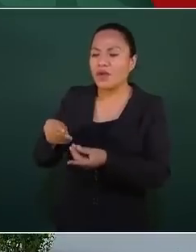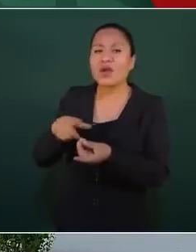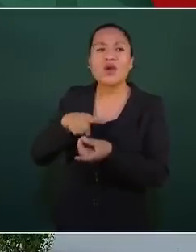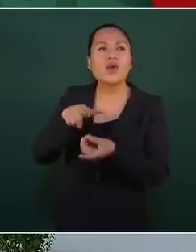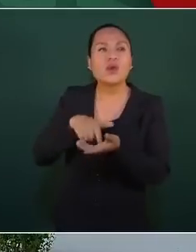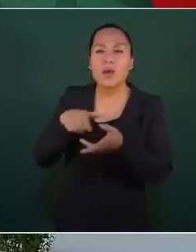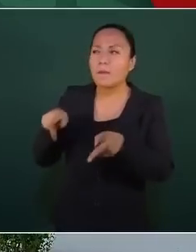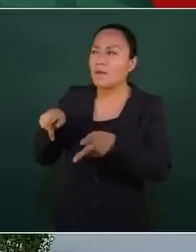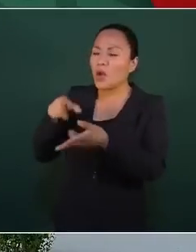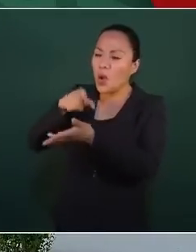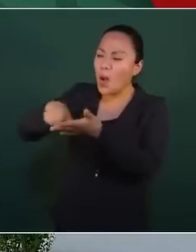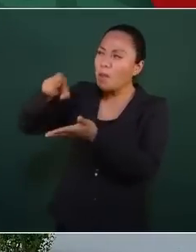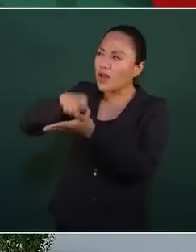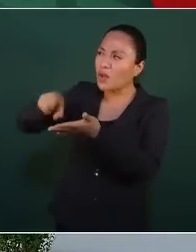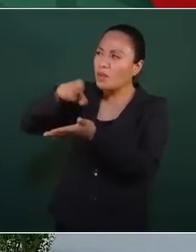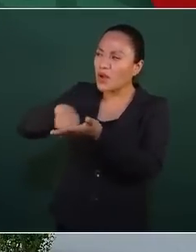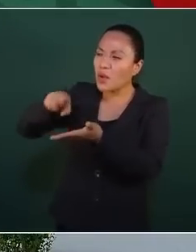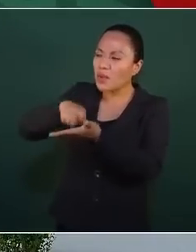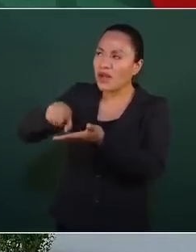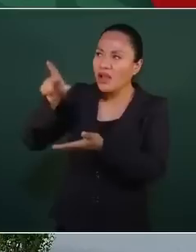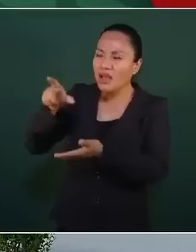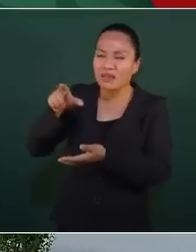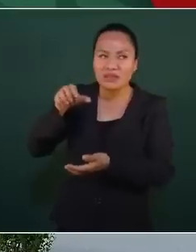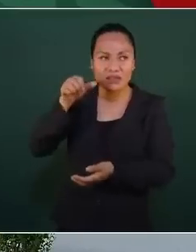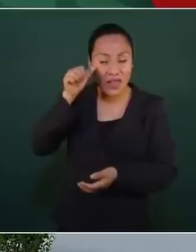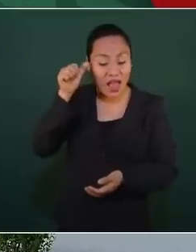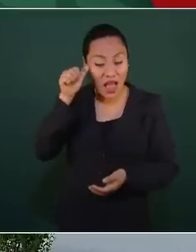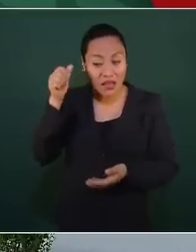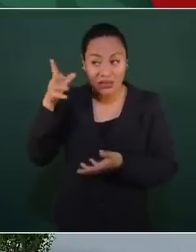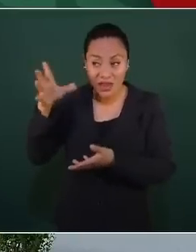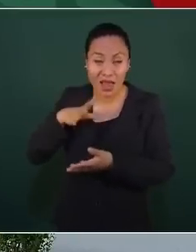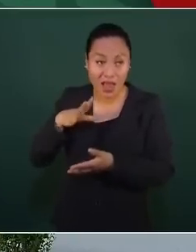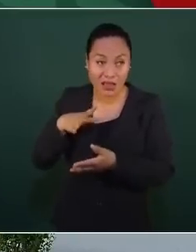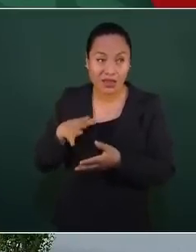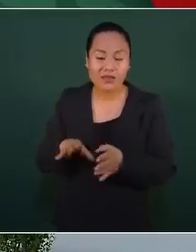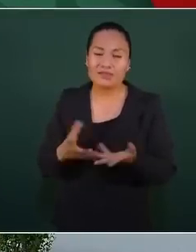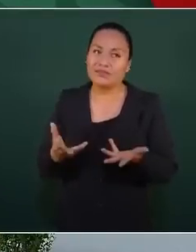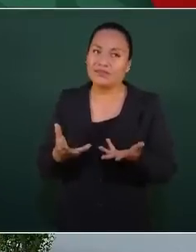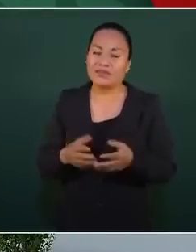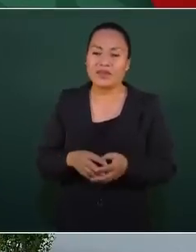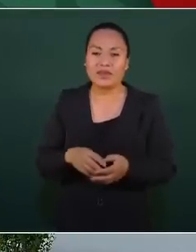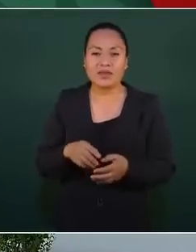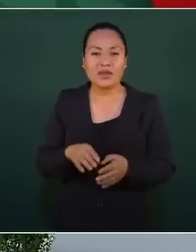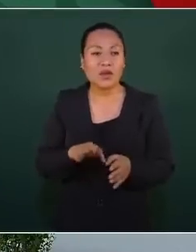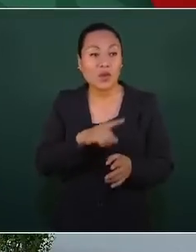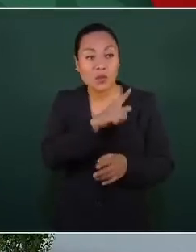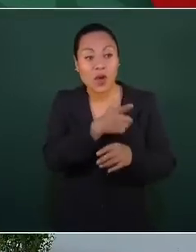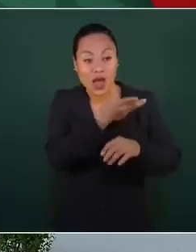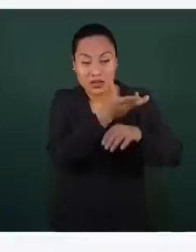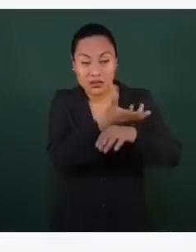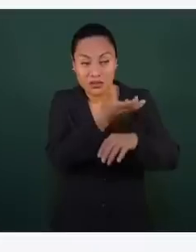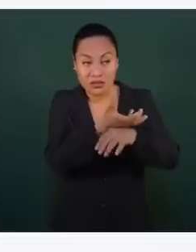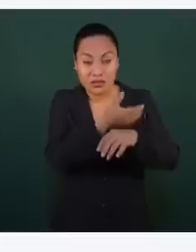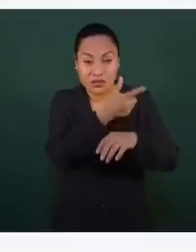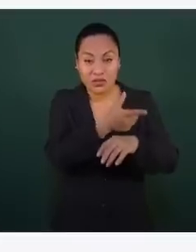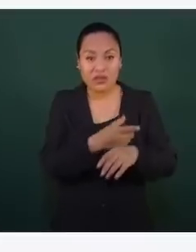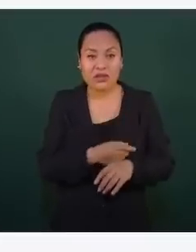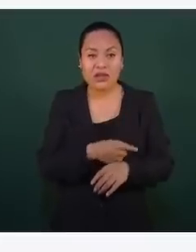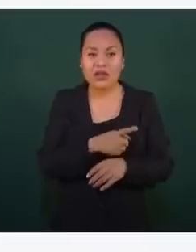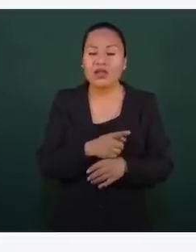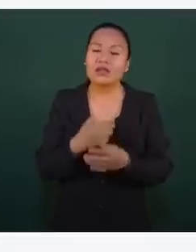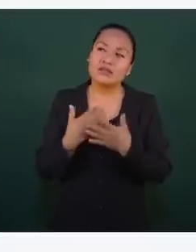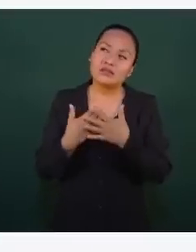Asia. Y no deja de ser paradójico el que un estadounidense debe